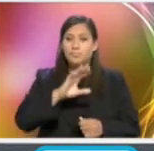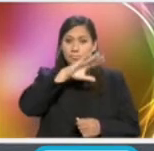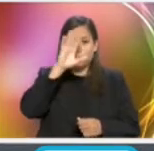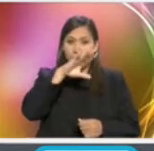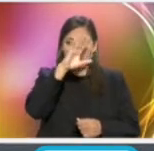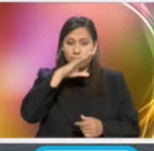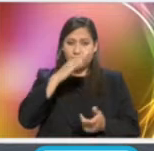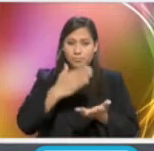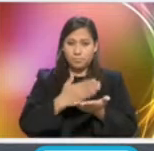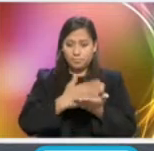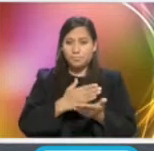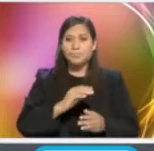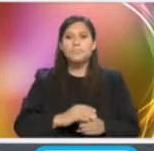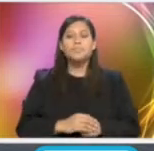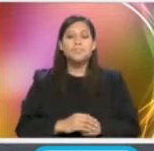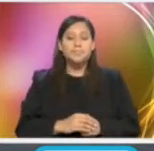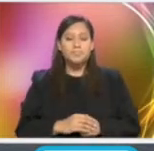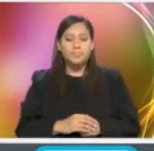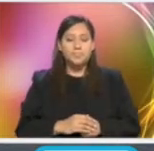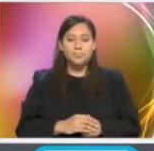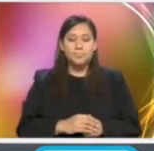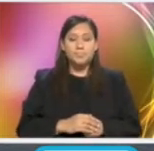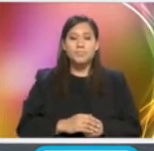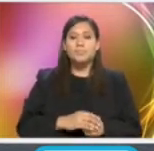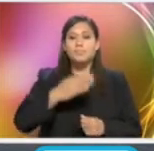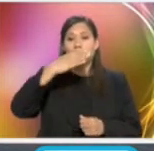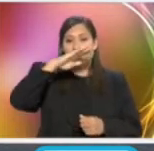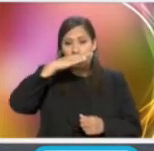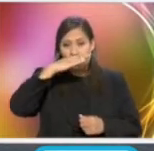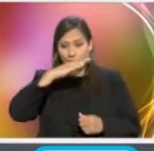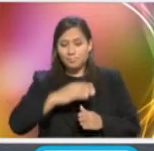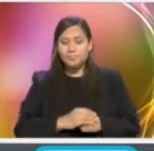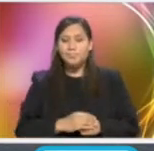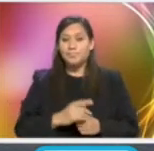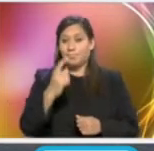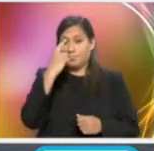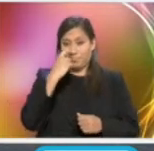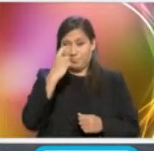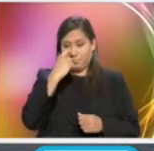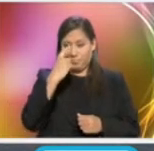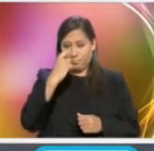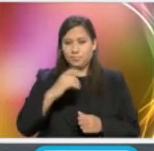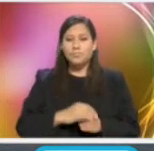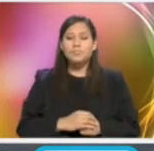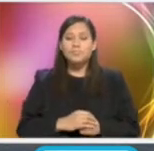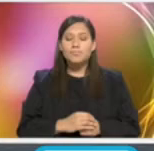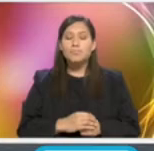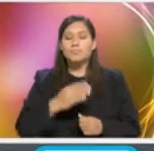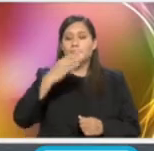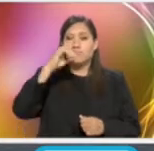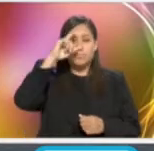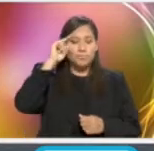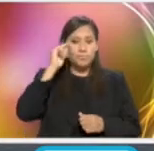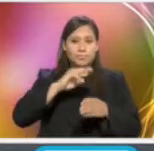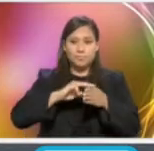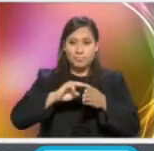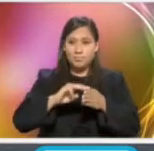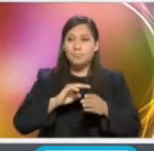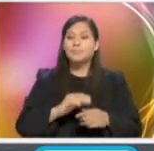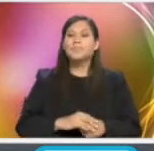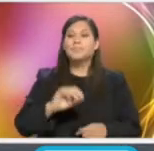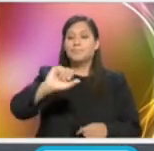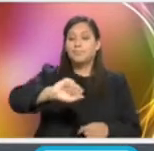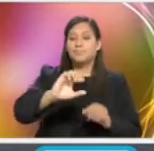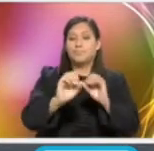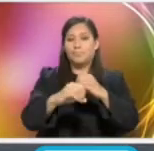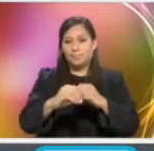cebolla picada, una taza de granos de elote, 2 dientes de ajo picado, una rama de epazote y también sal